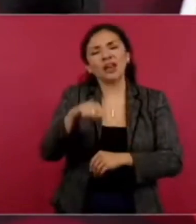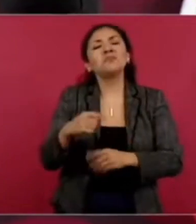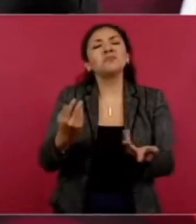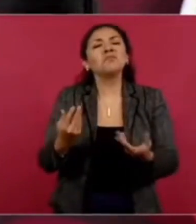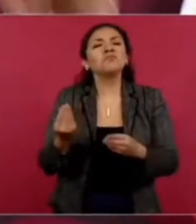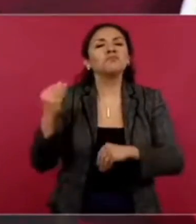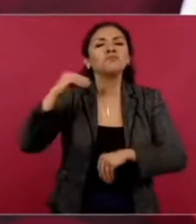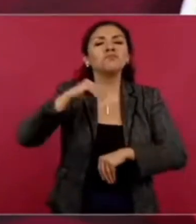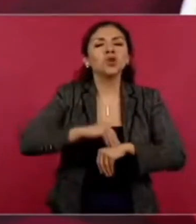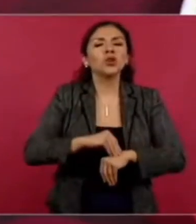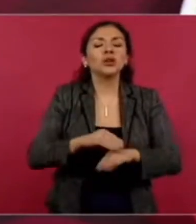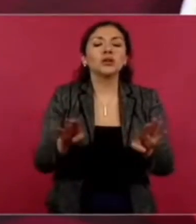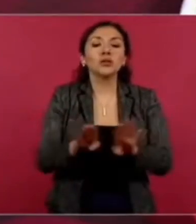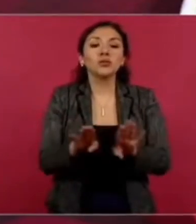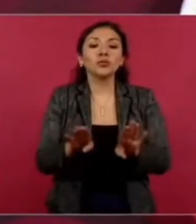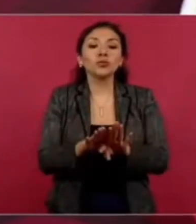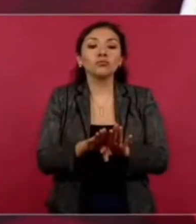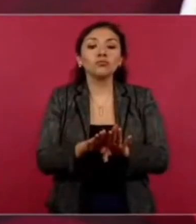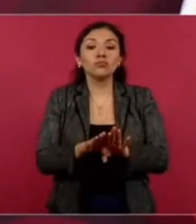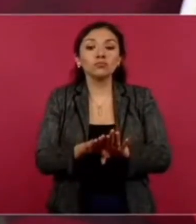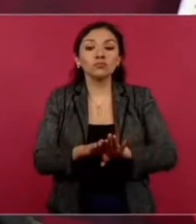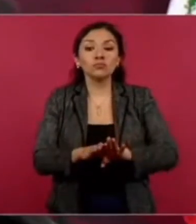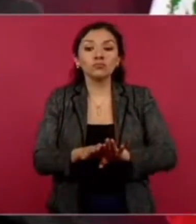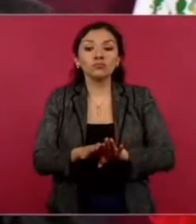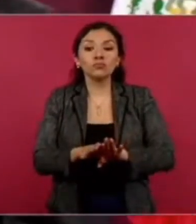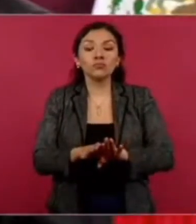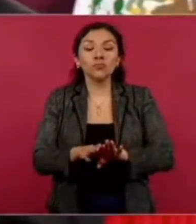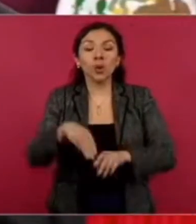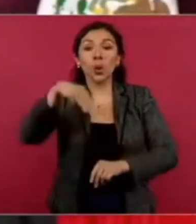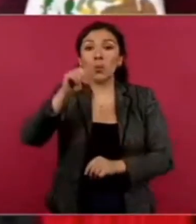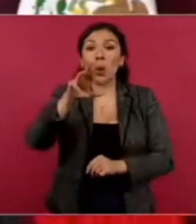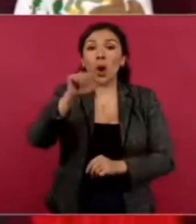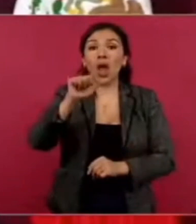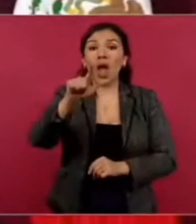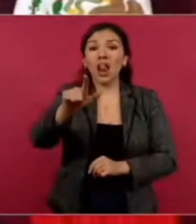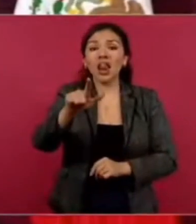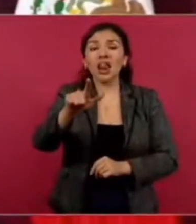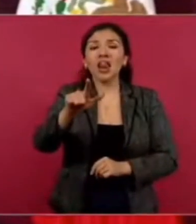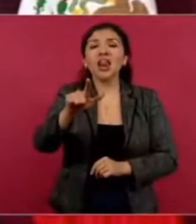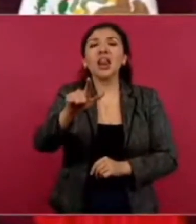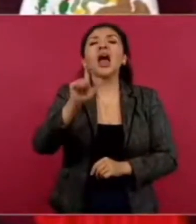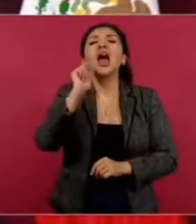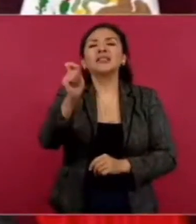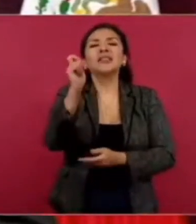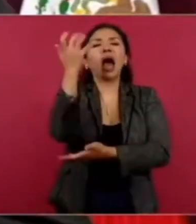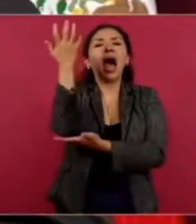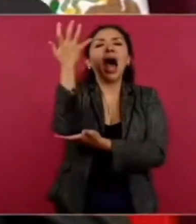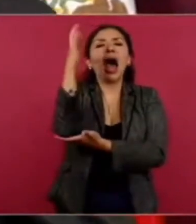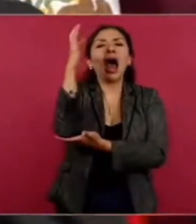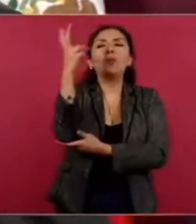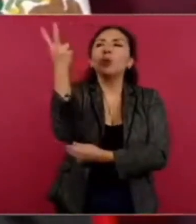establecer el que la moral era un árbol que daba moras?